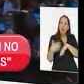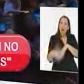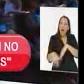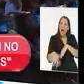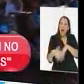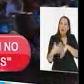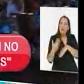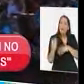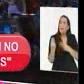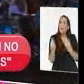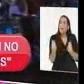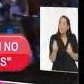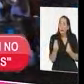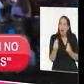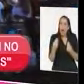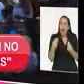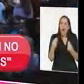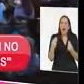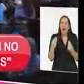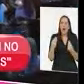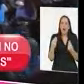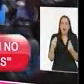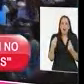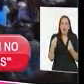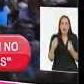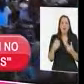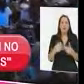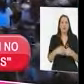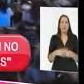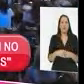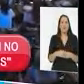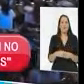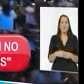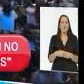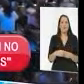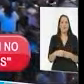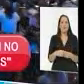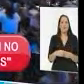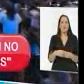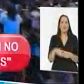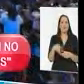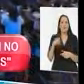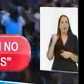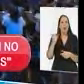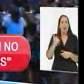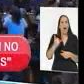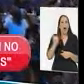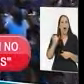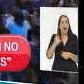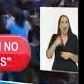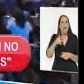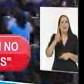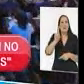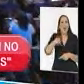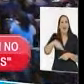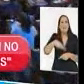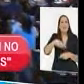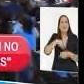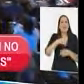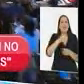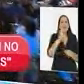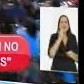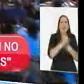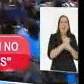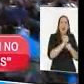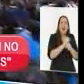si realmente se discute entre los que gobernaron. Los que gobernaron hicieron actos de poder y decís, bueno, esto está bien, está mal, yo quiero la inflación,